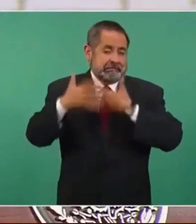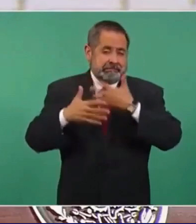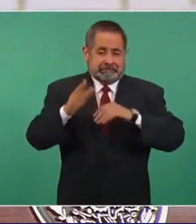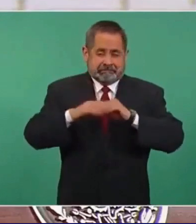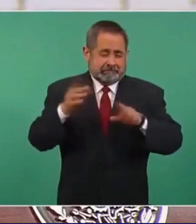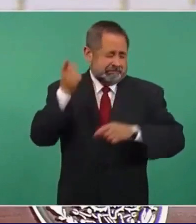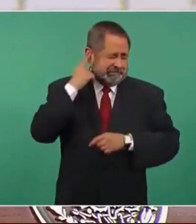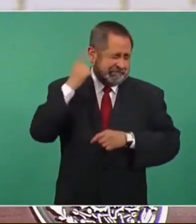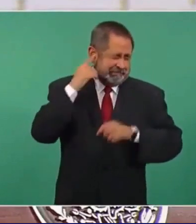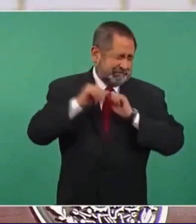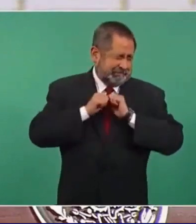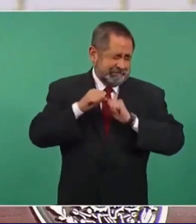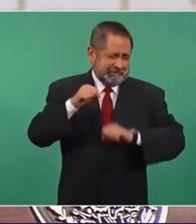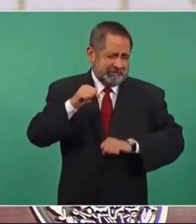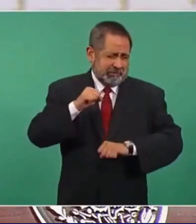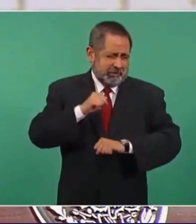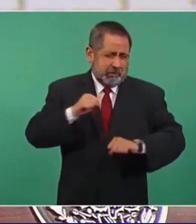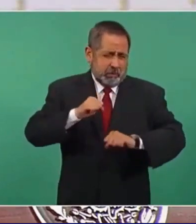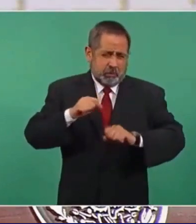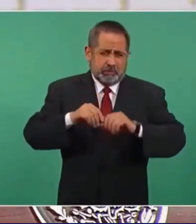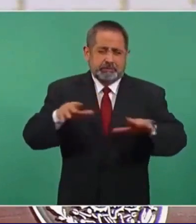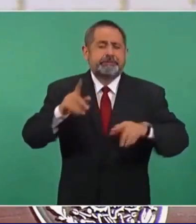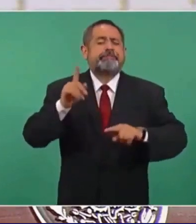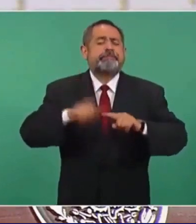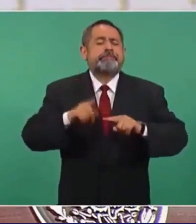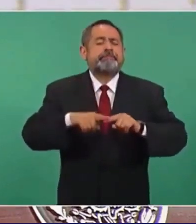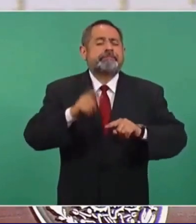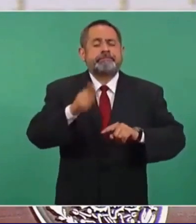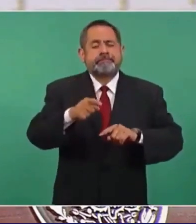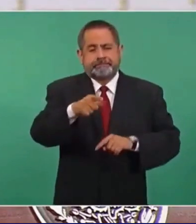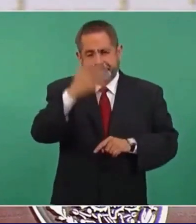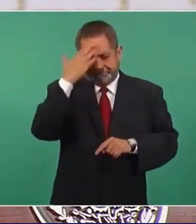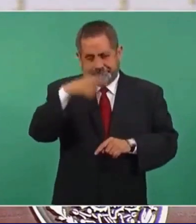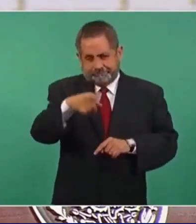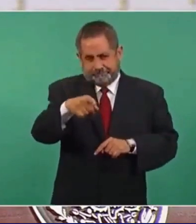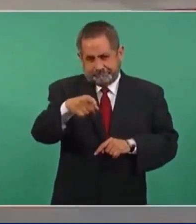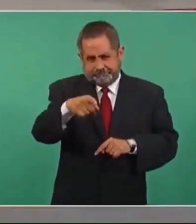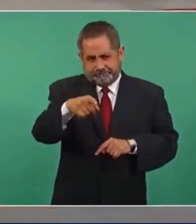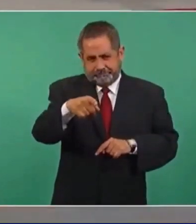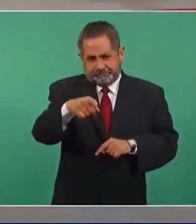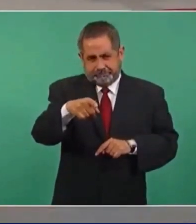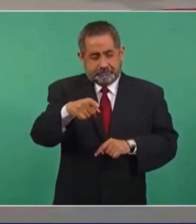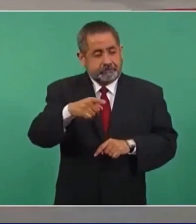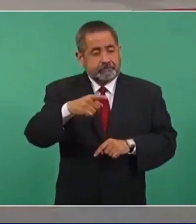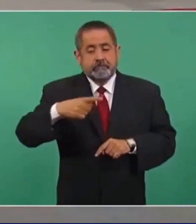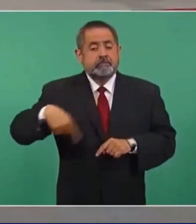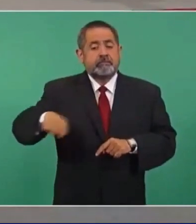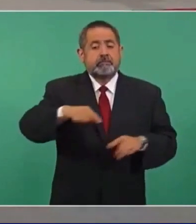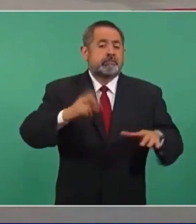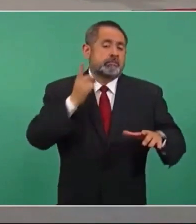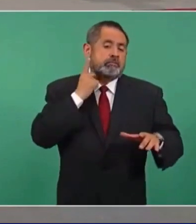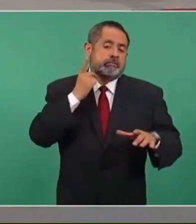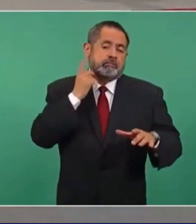más sonados es el de cómo los legisladores